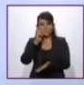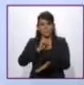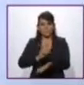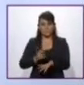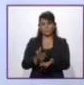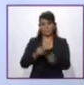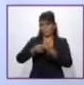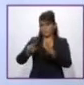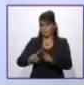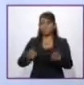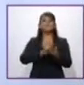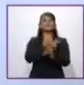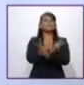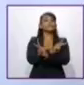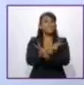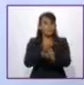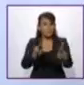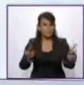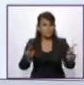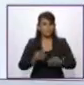será aplicándola.